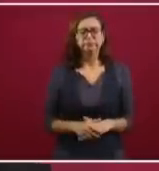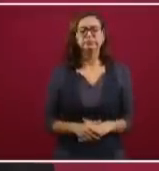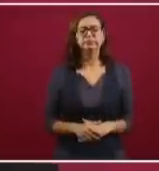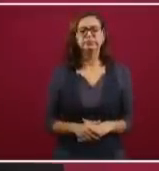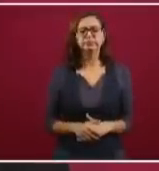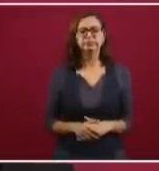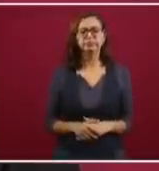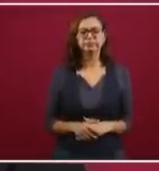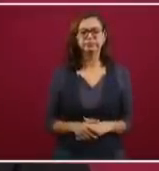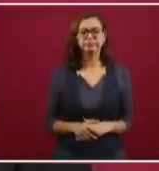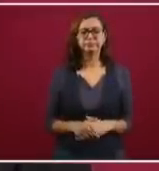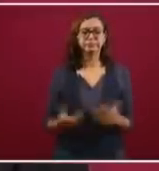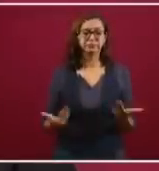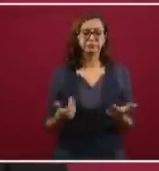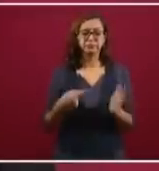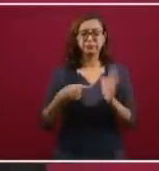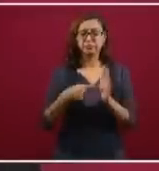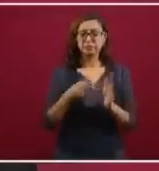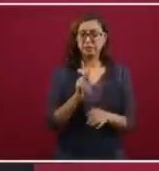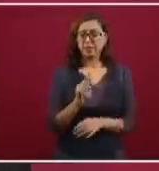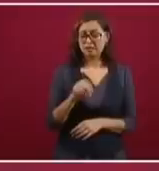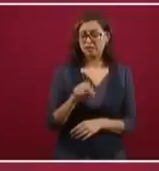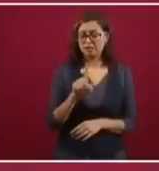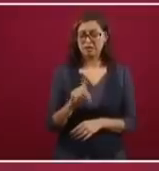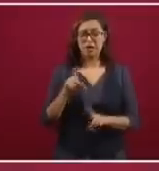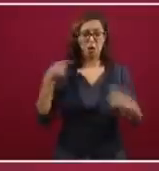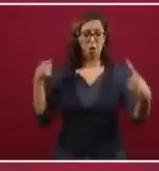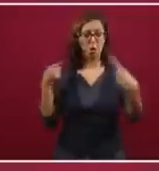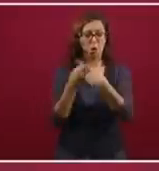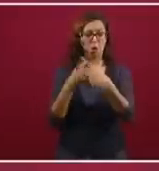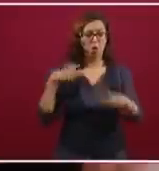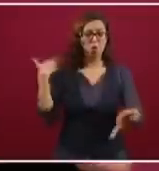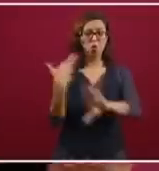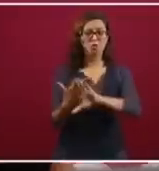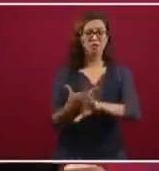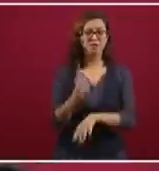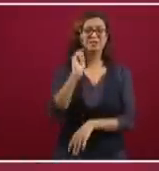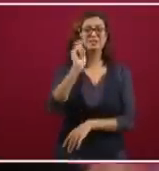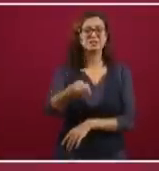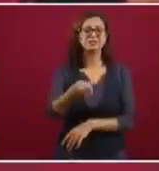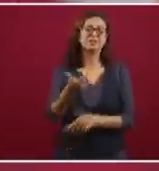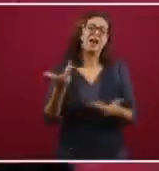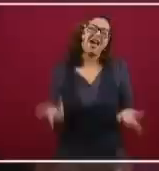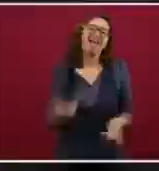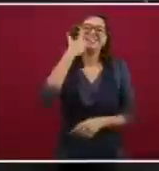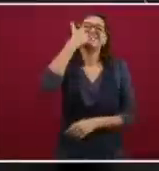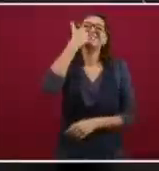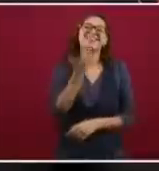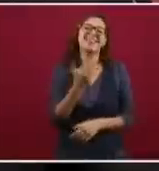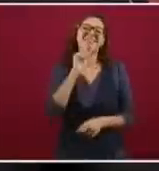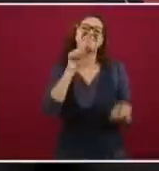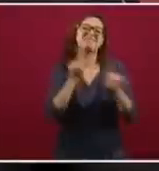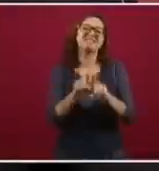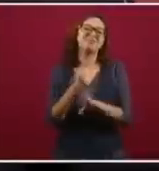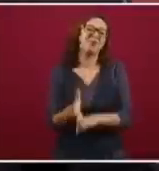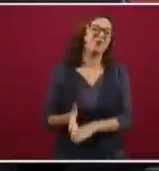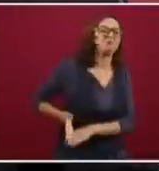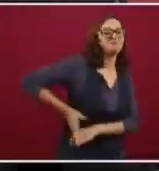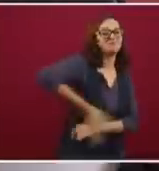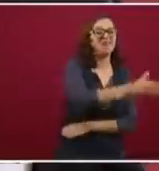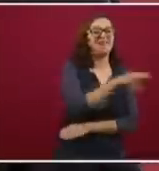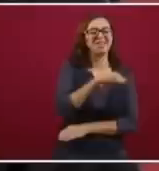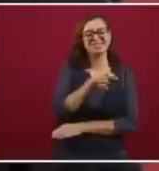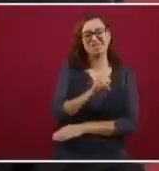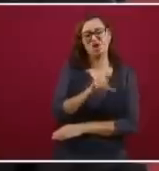el oponerse a ese documento, pues es el querer que sigan los mismos planes de desarrollo del